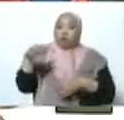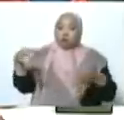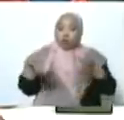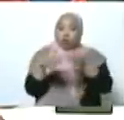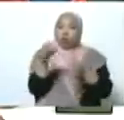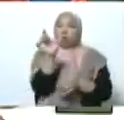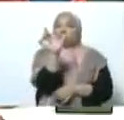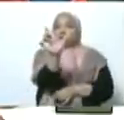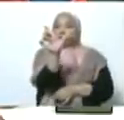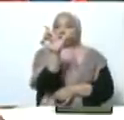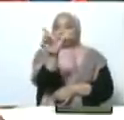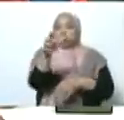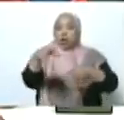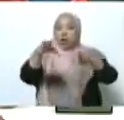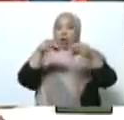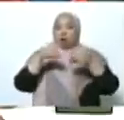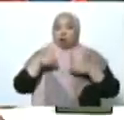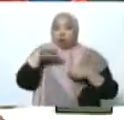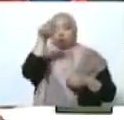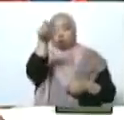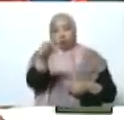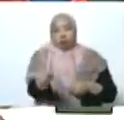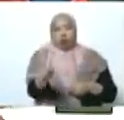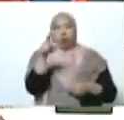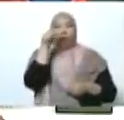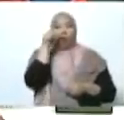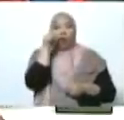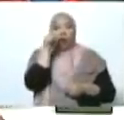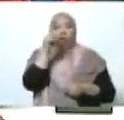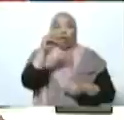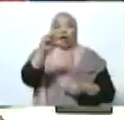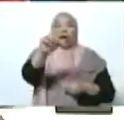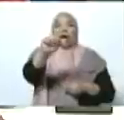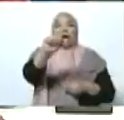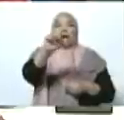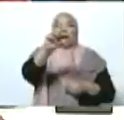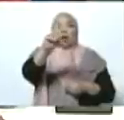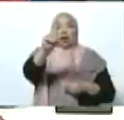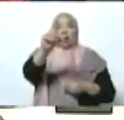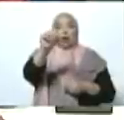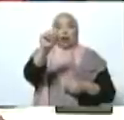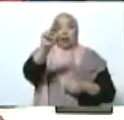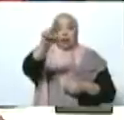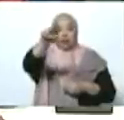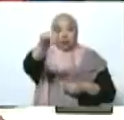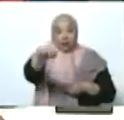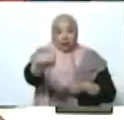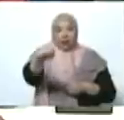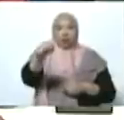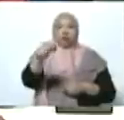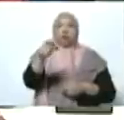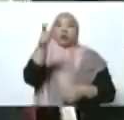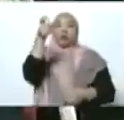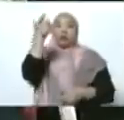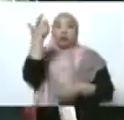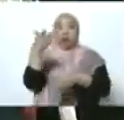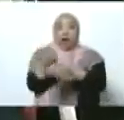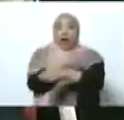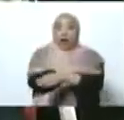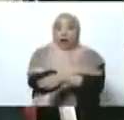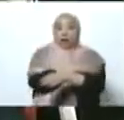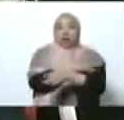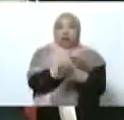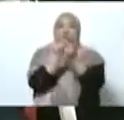momento, las asume el compañero camarada Adán Chávez. Antes estaba allí el compañero Héctor Rodríguez.